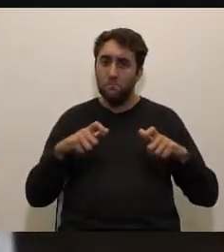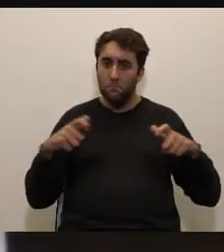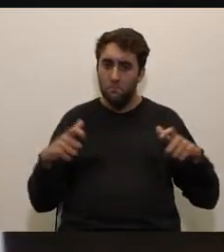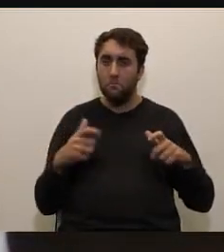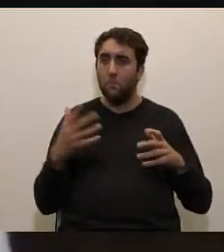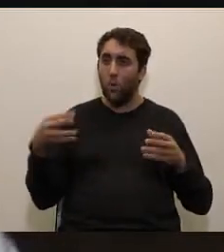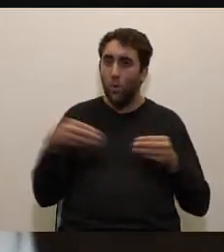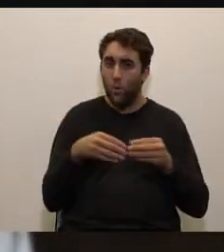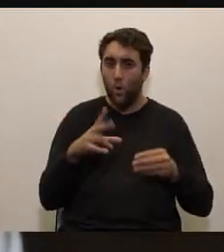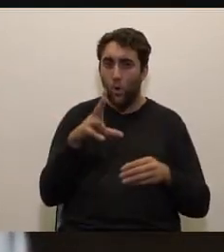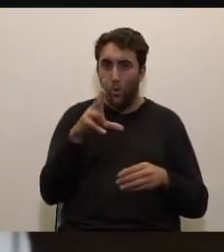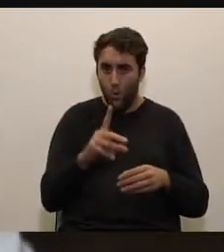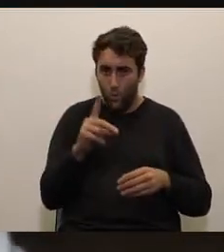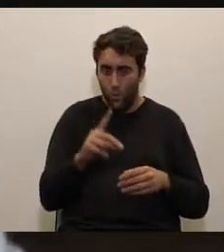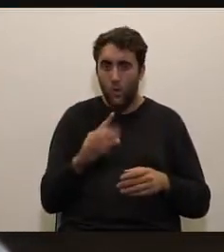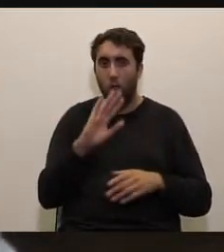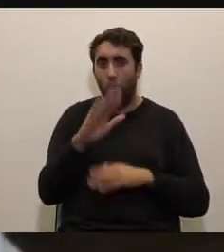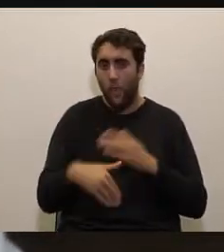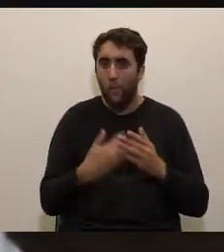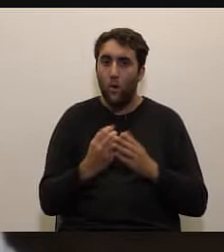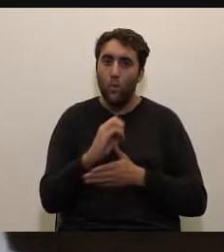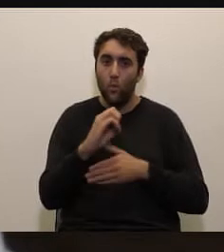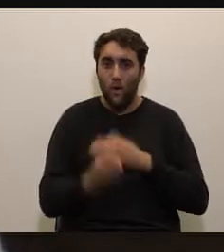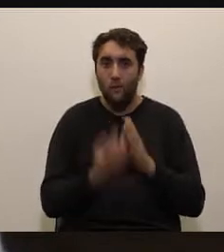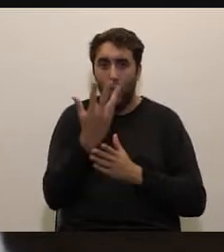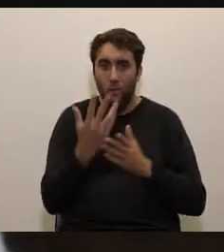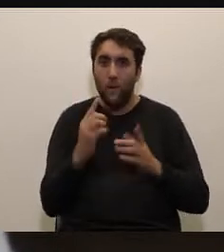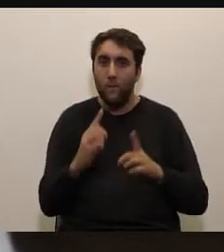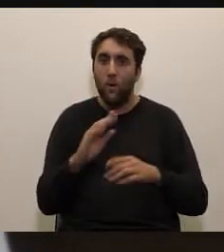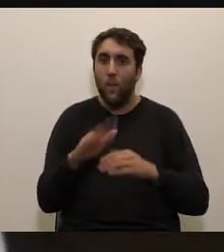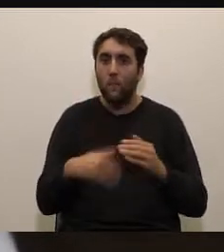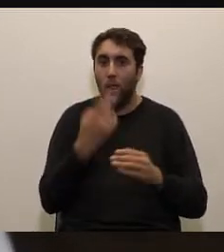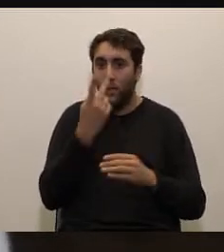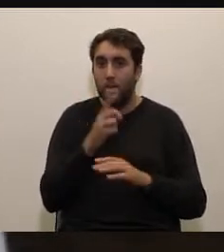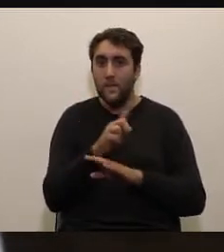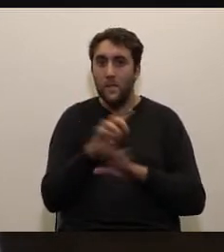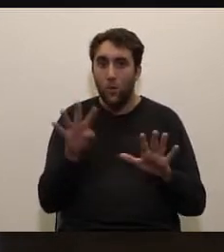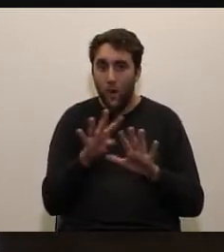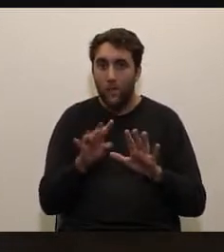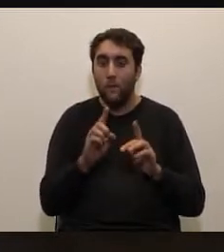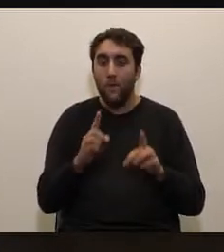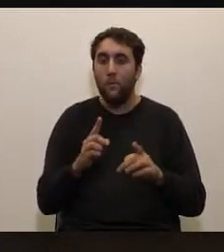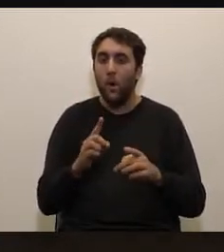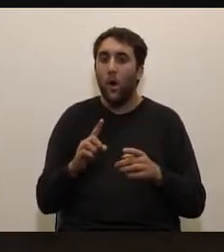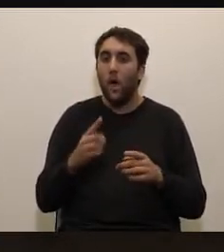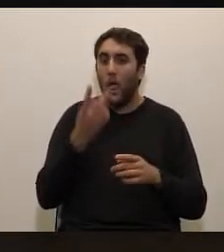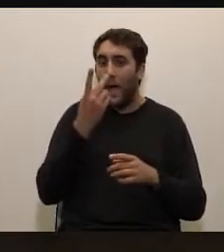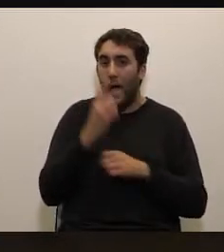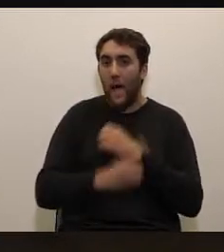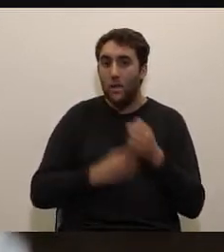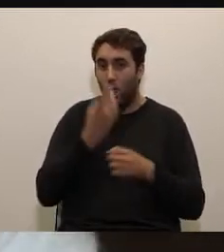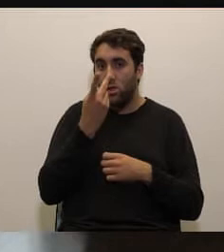Incorporamos a la UTU, luego que se sumó, hicimos una nueva versión, la lanzamos en 2019, y este aquí que llega el